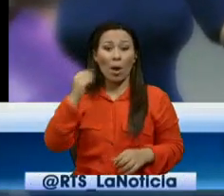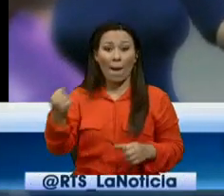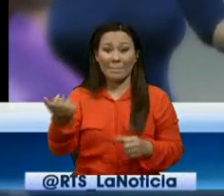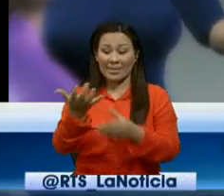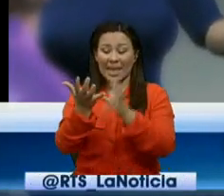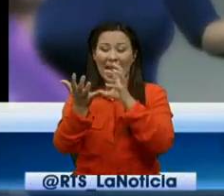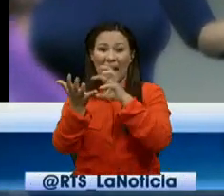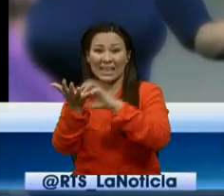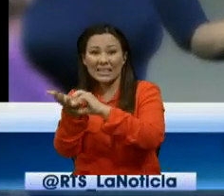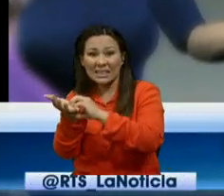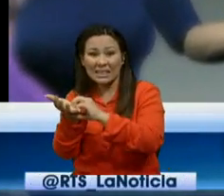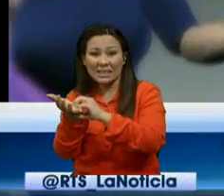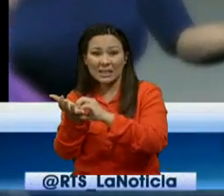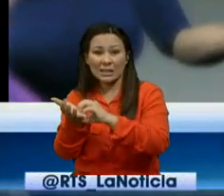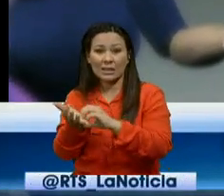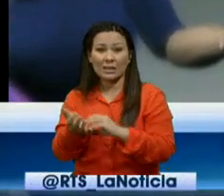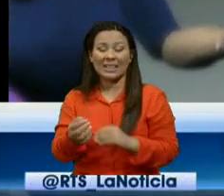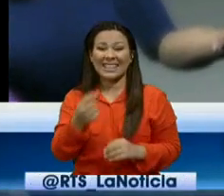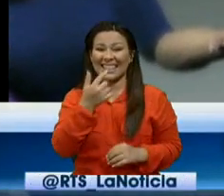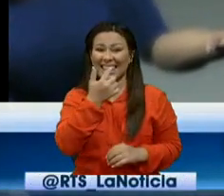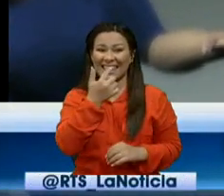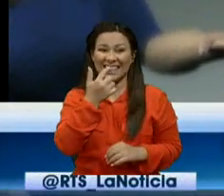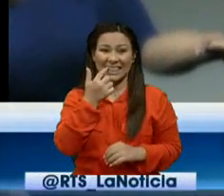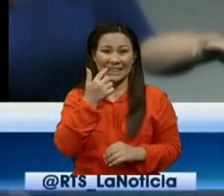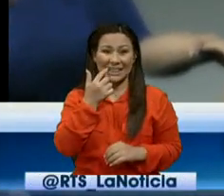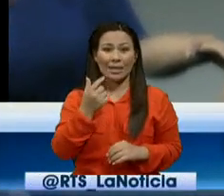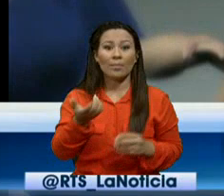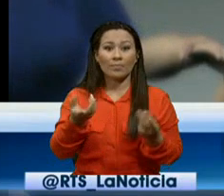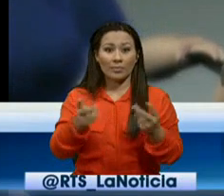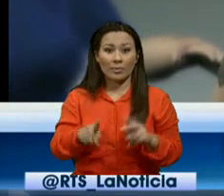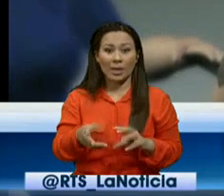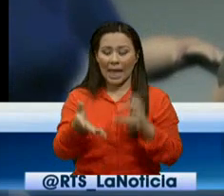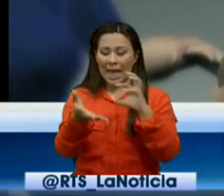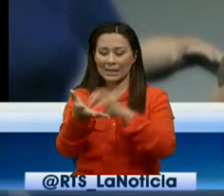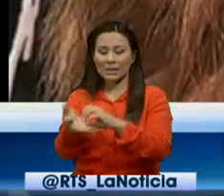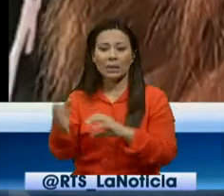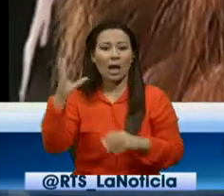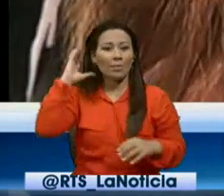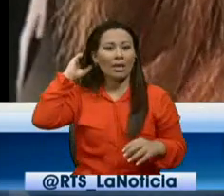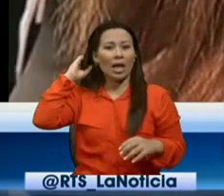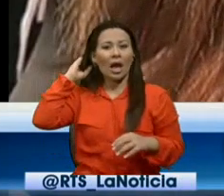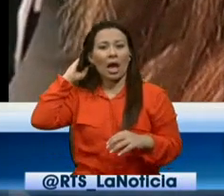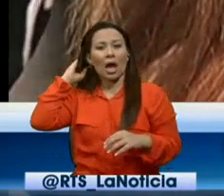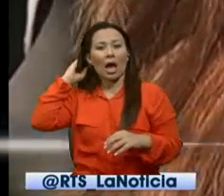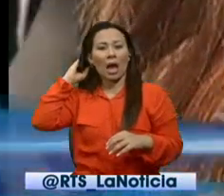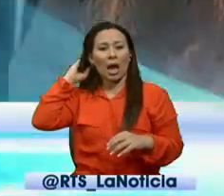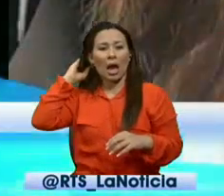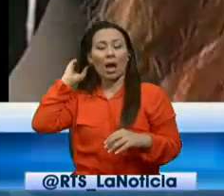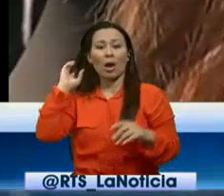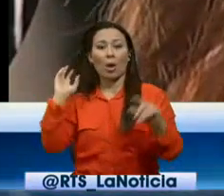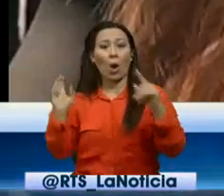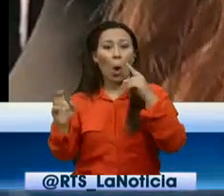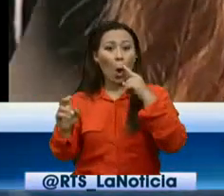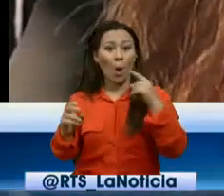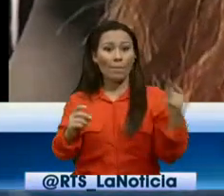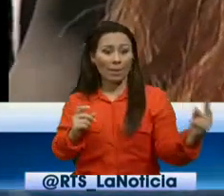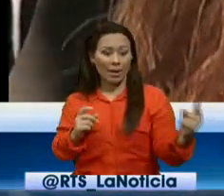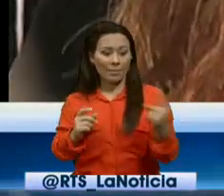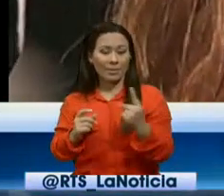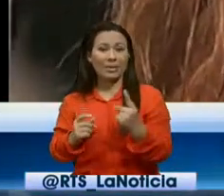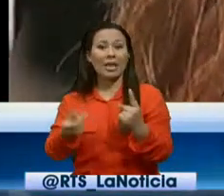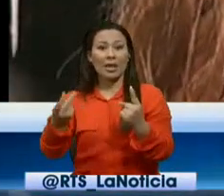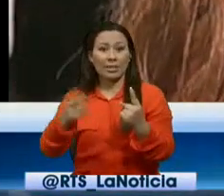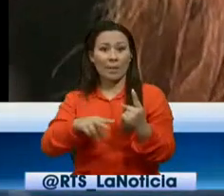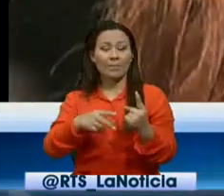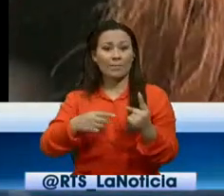mordió y tiene braques. Y me comienzan a agarrar de los pelos. Se acerca el chico que estaba conmigo, a él también le dañan